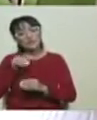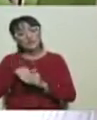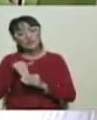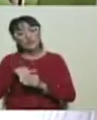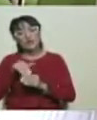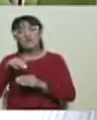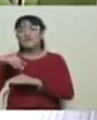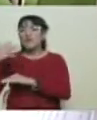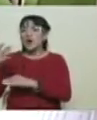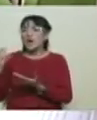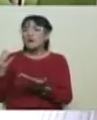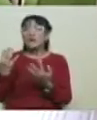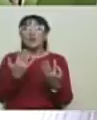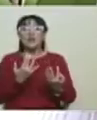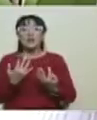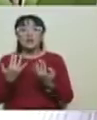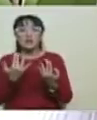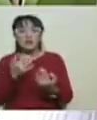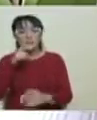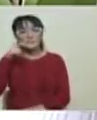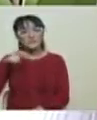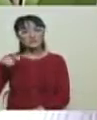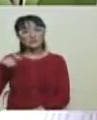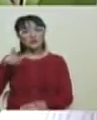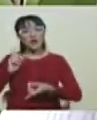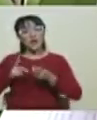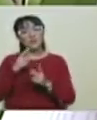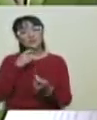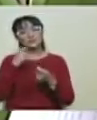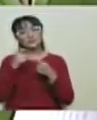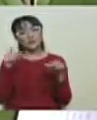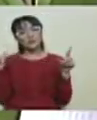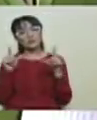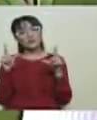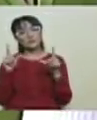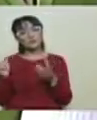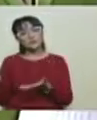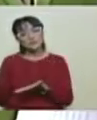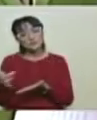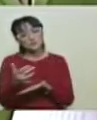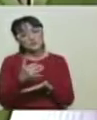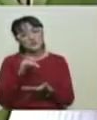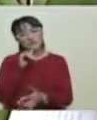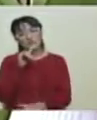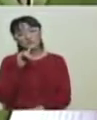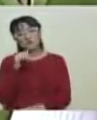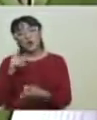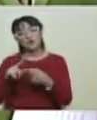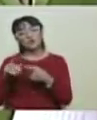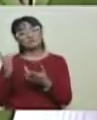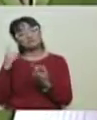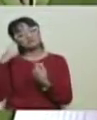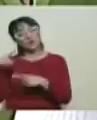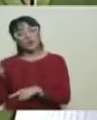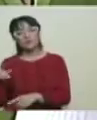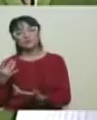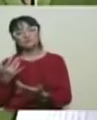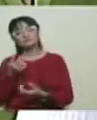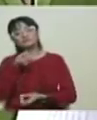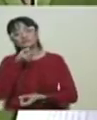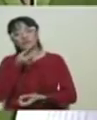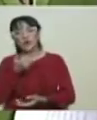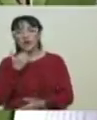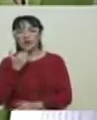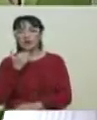mucha expectativa, aunque hay muchos medios que recogen y otros que lo invisibilizan, ¿no? ¿Cuál es su mensaje? Y por otro